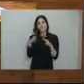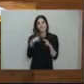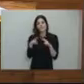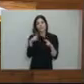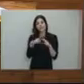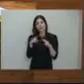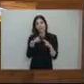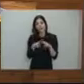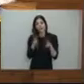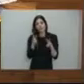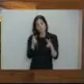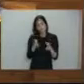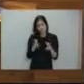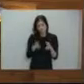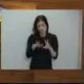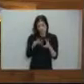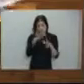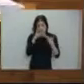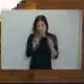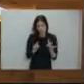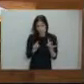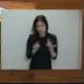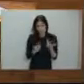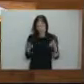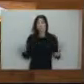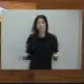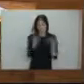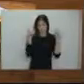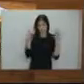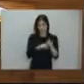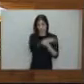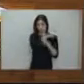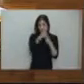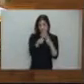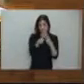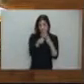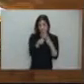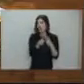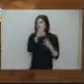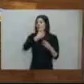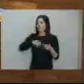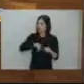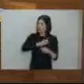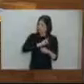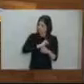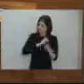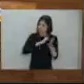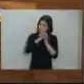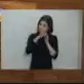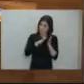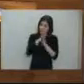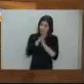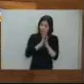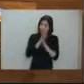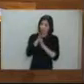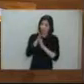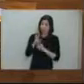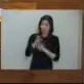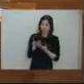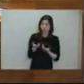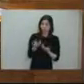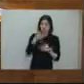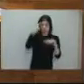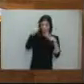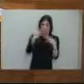nuevos tiempos. Y estas 3 cuestiones, que para nosotros justificaban y siguen justificando lo